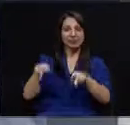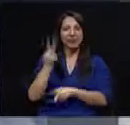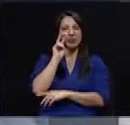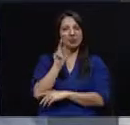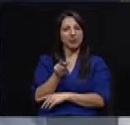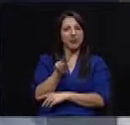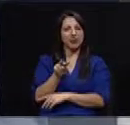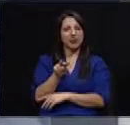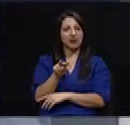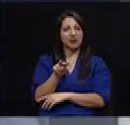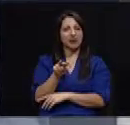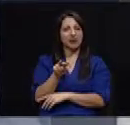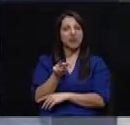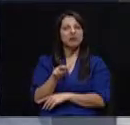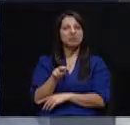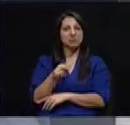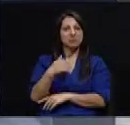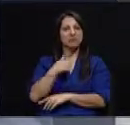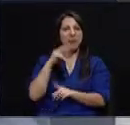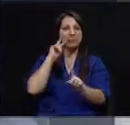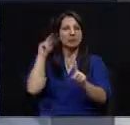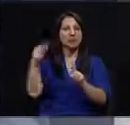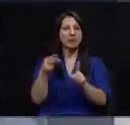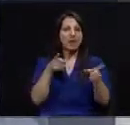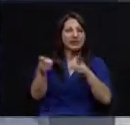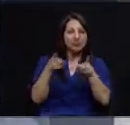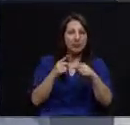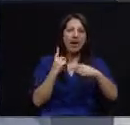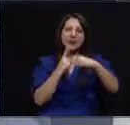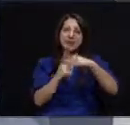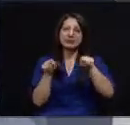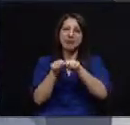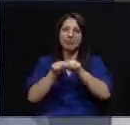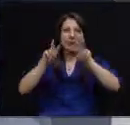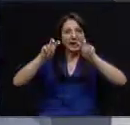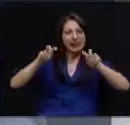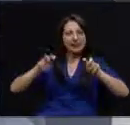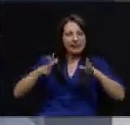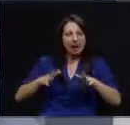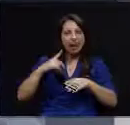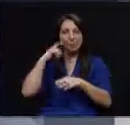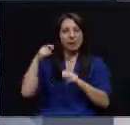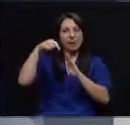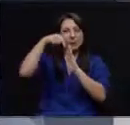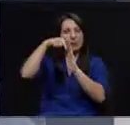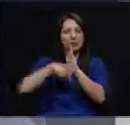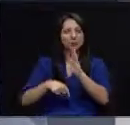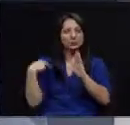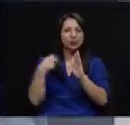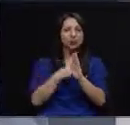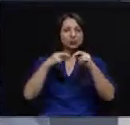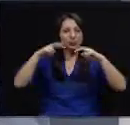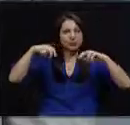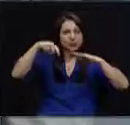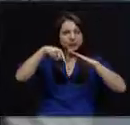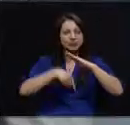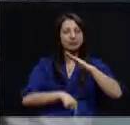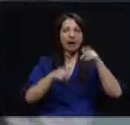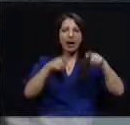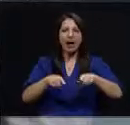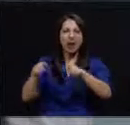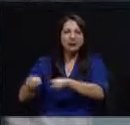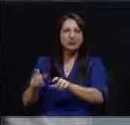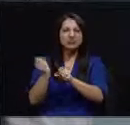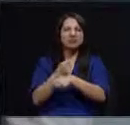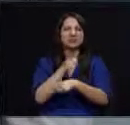persona que lo vea tiene la perspectiva no solo descriptiva, sino analítica, porque profundizamos en las causas,